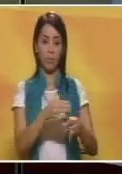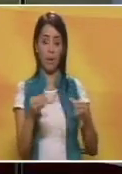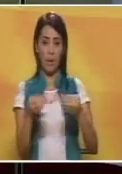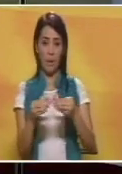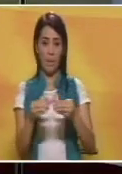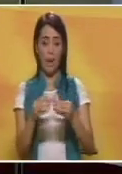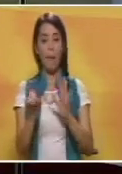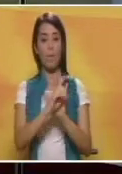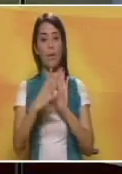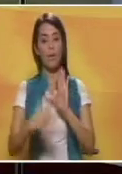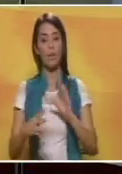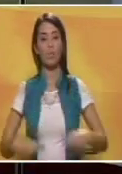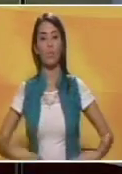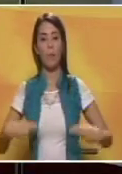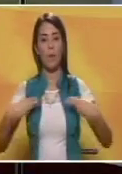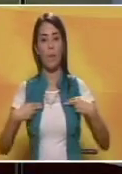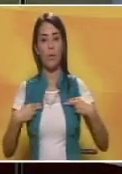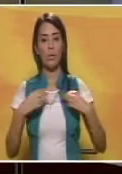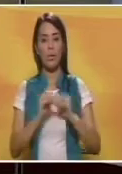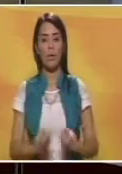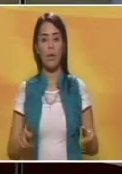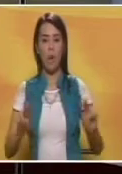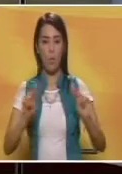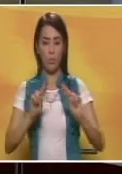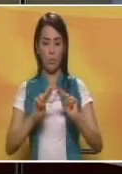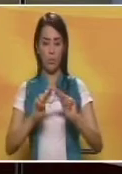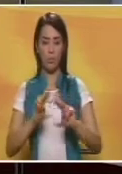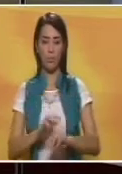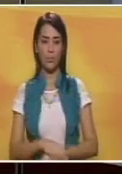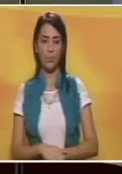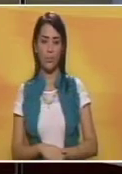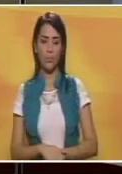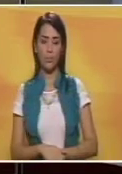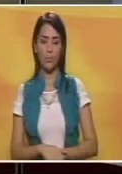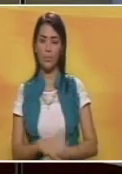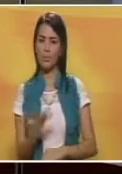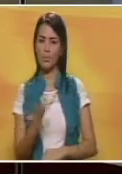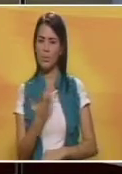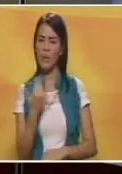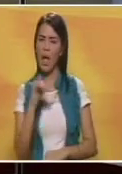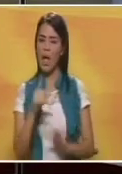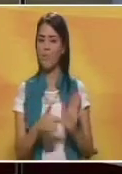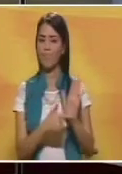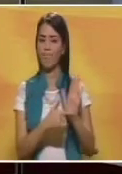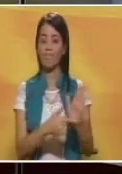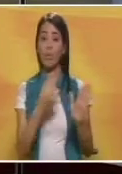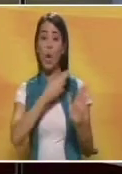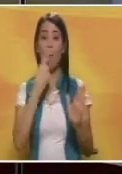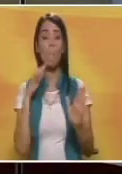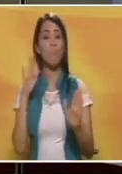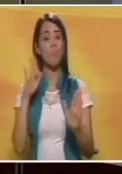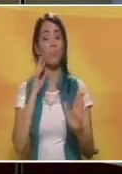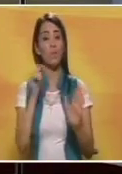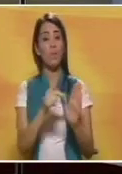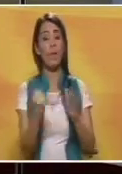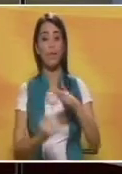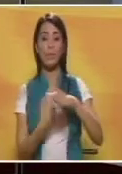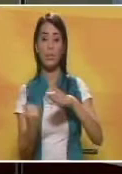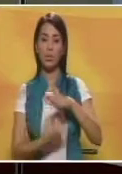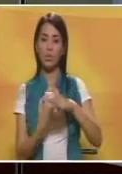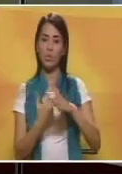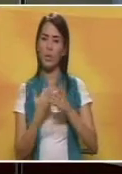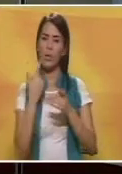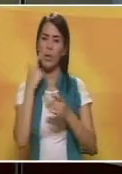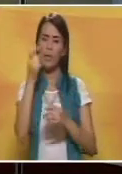para los derechos humanos de la organización de estados américanos refleja el compromiso de esa institución en velar